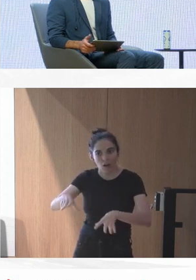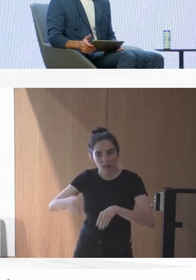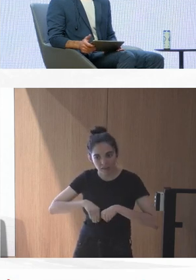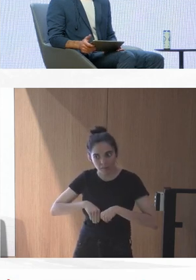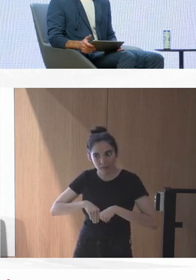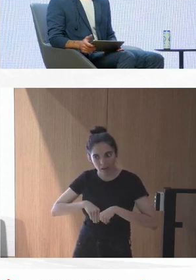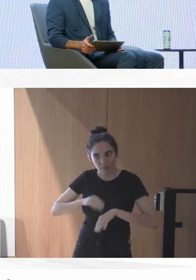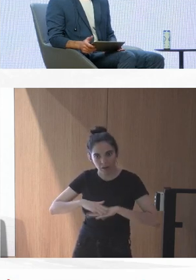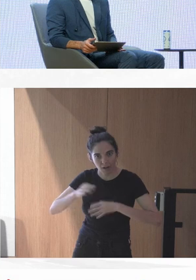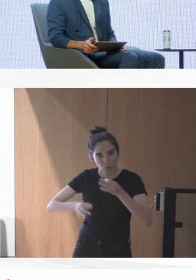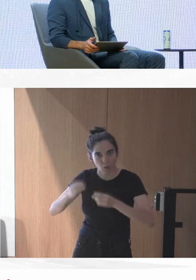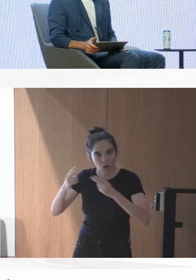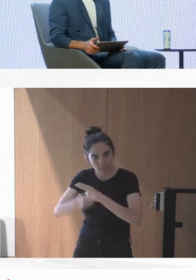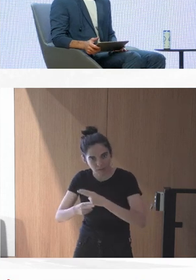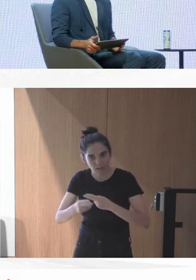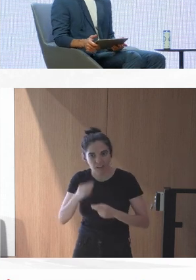capacidad